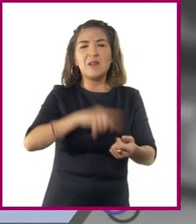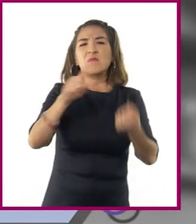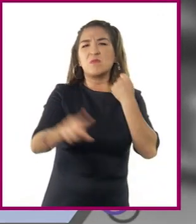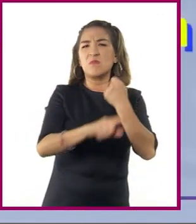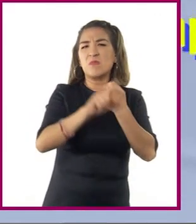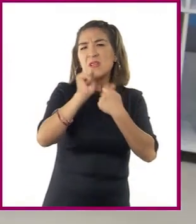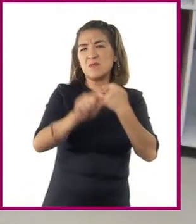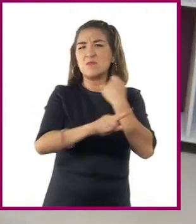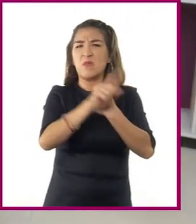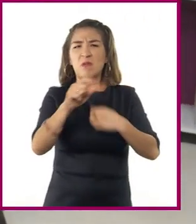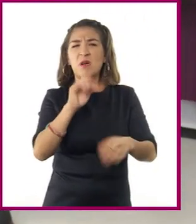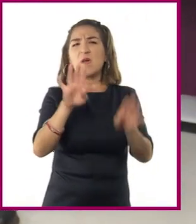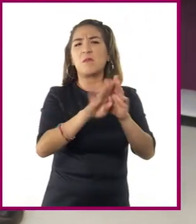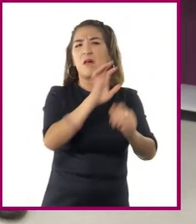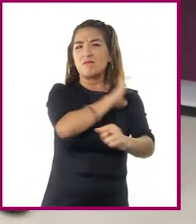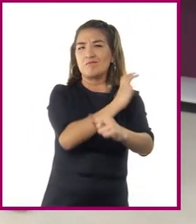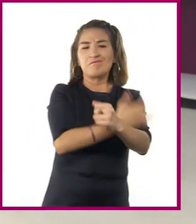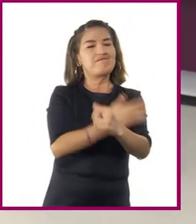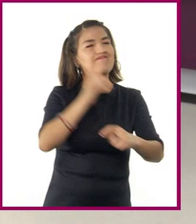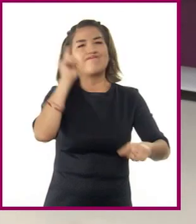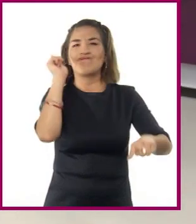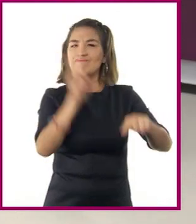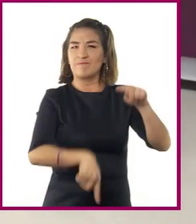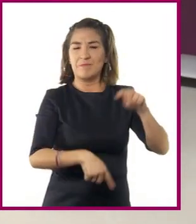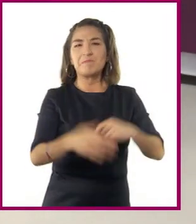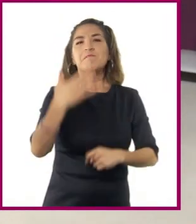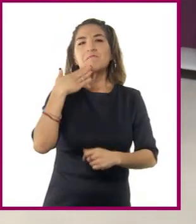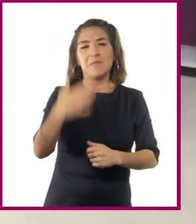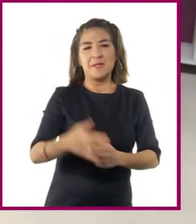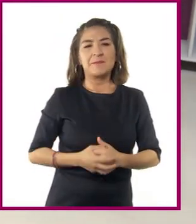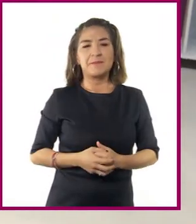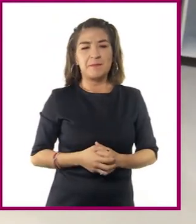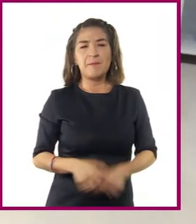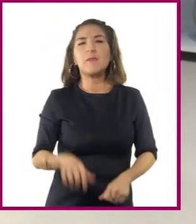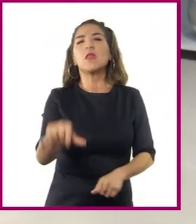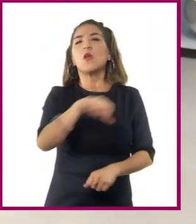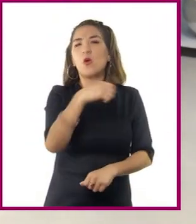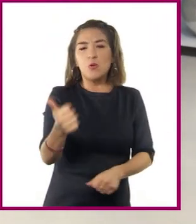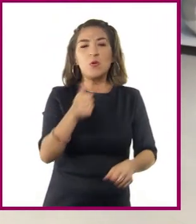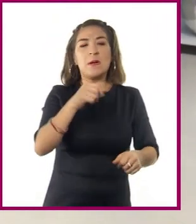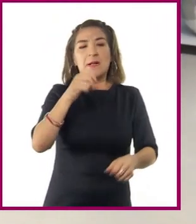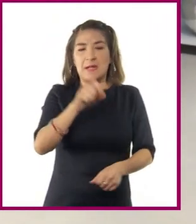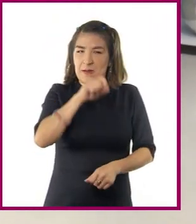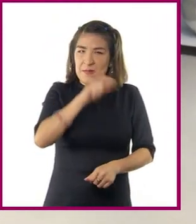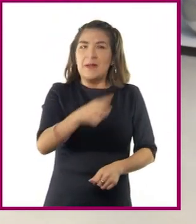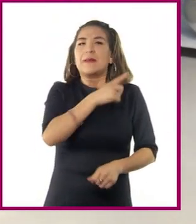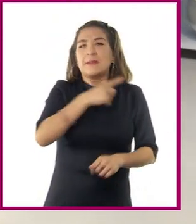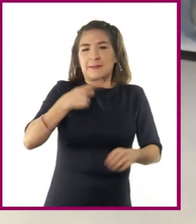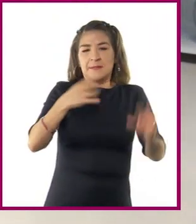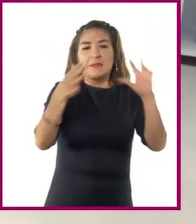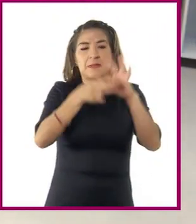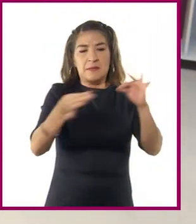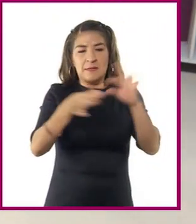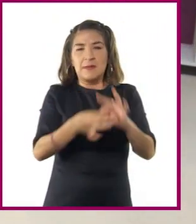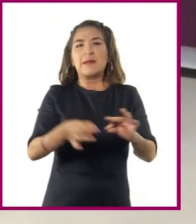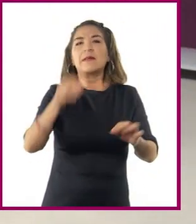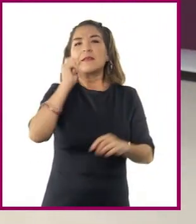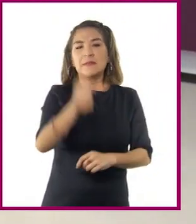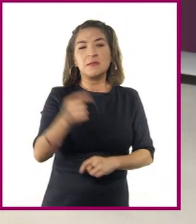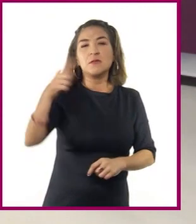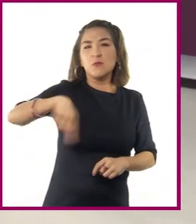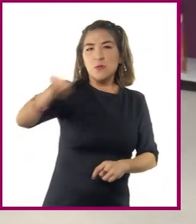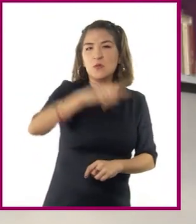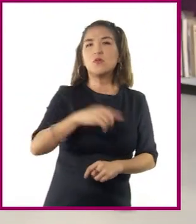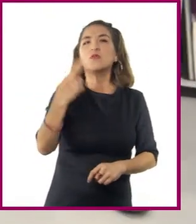poder. Muy completo, maestro. Otro punto que vale la pena mencionar y que sin duda le será